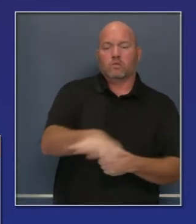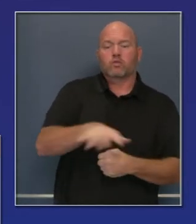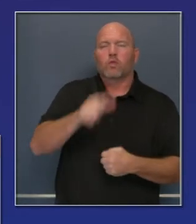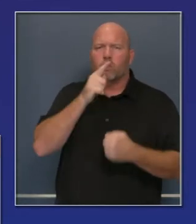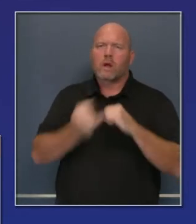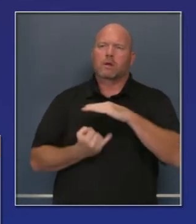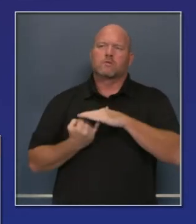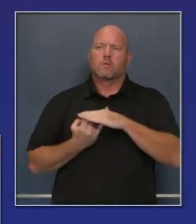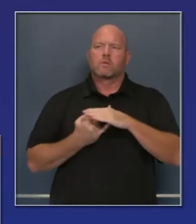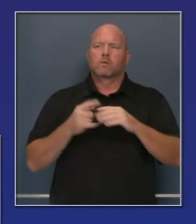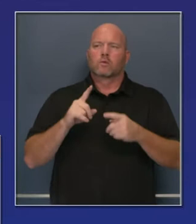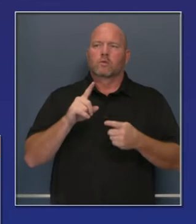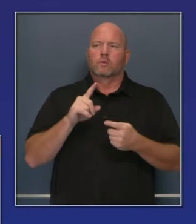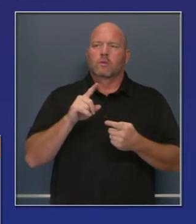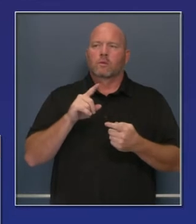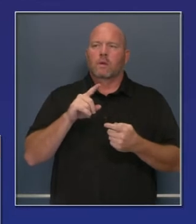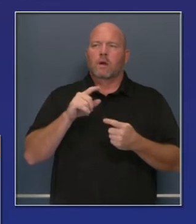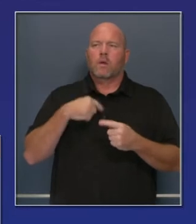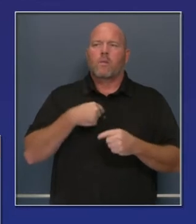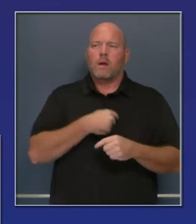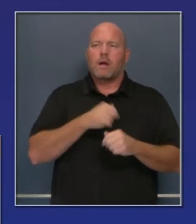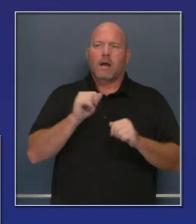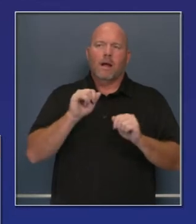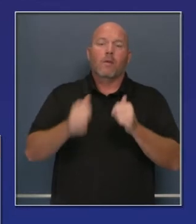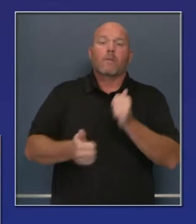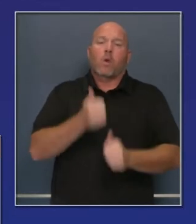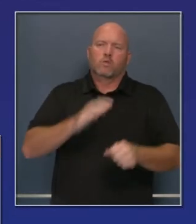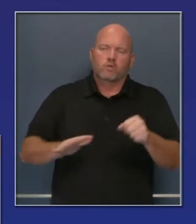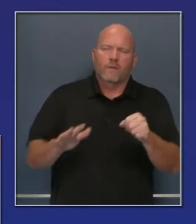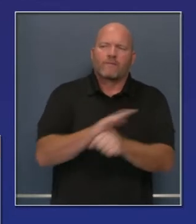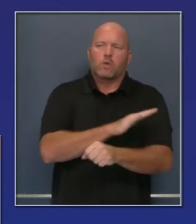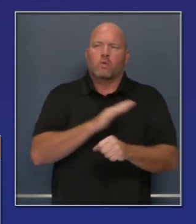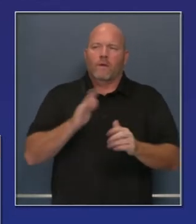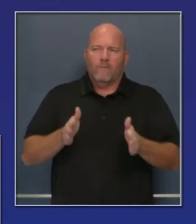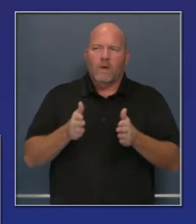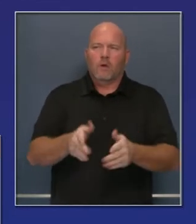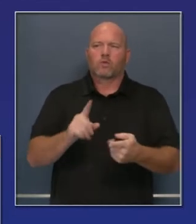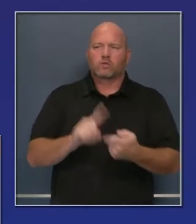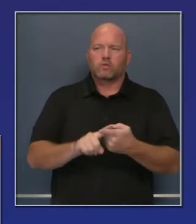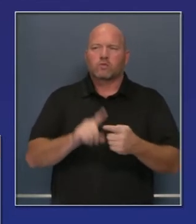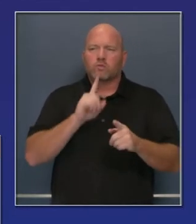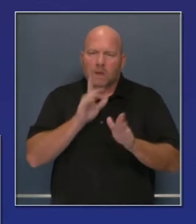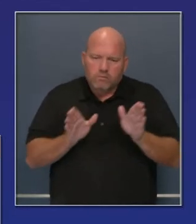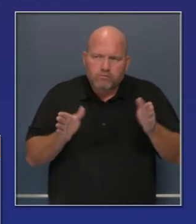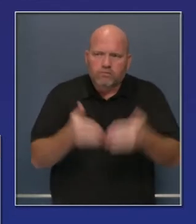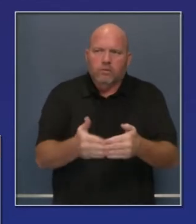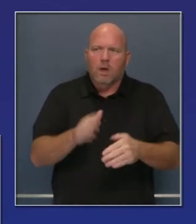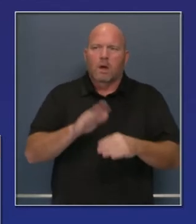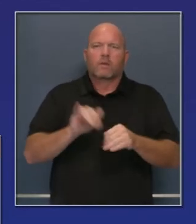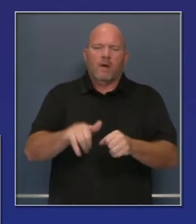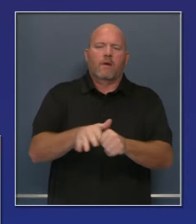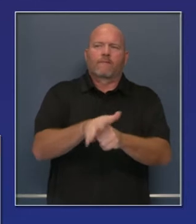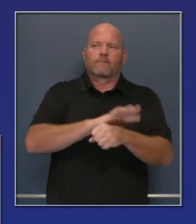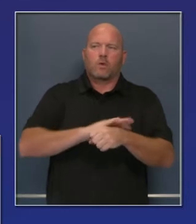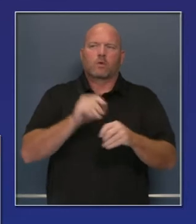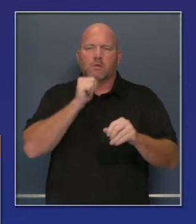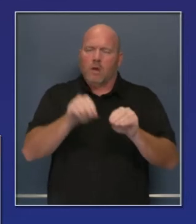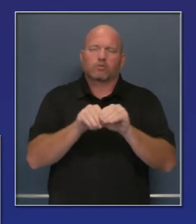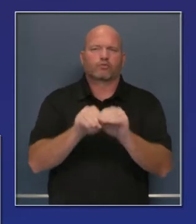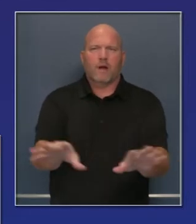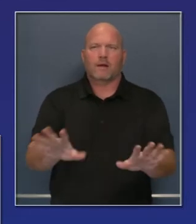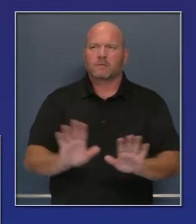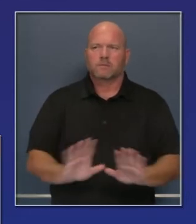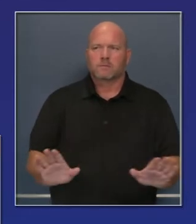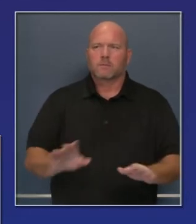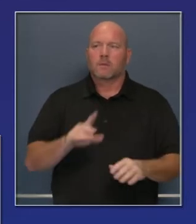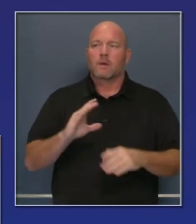a estas personas aisladas para que ocurran de la forma más completa para reducir la transmisión del virus.